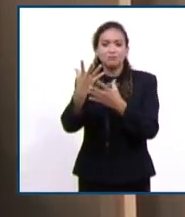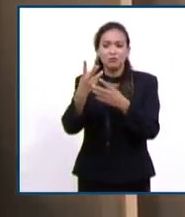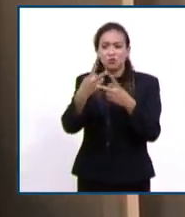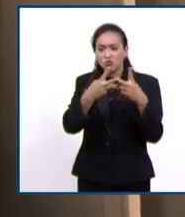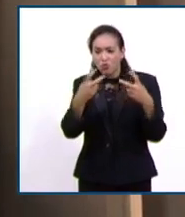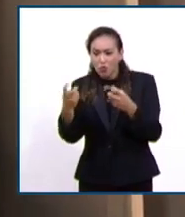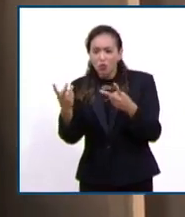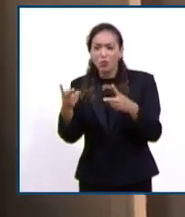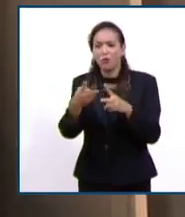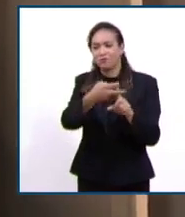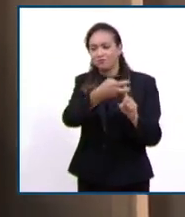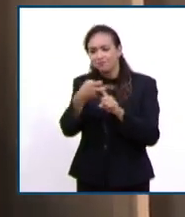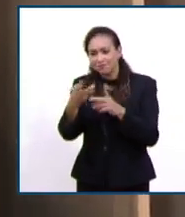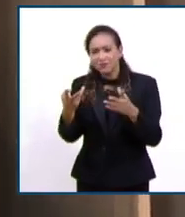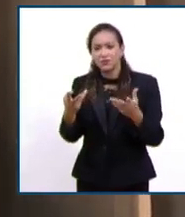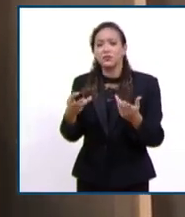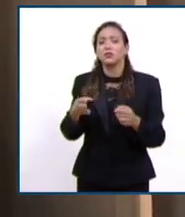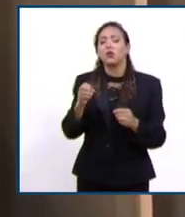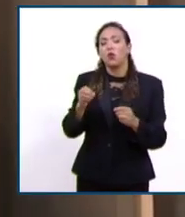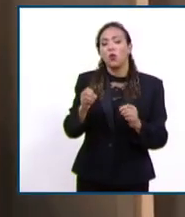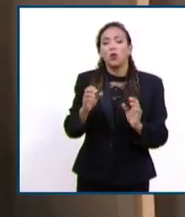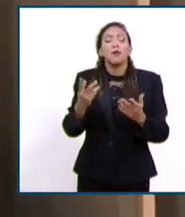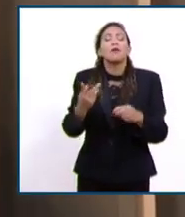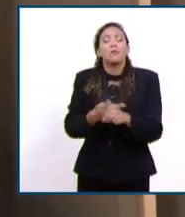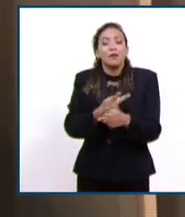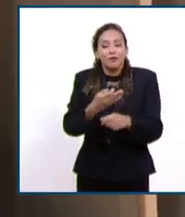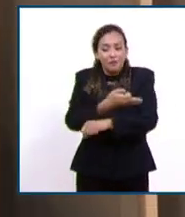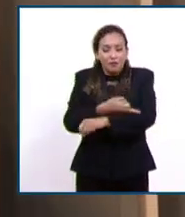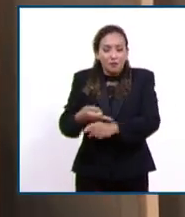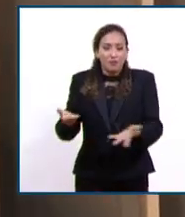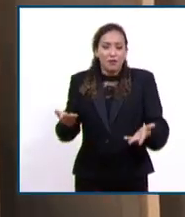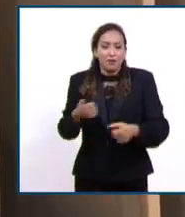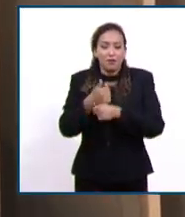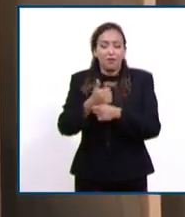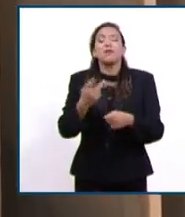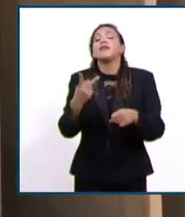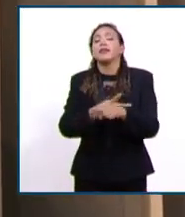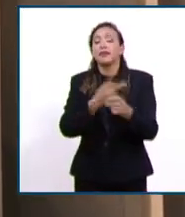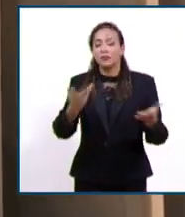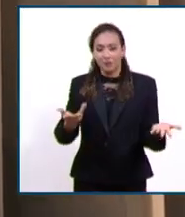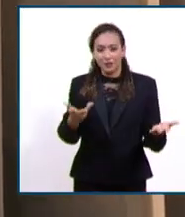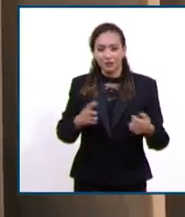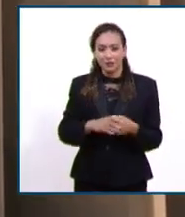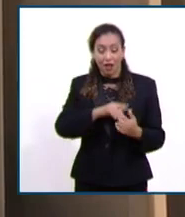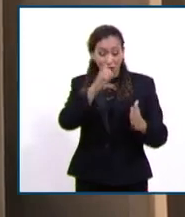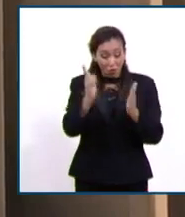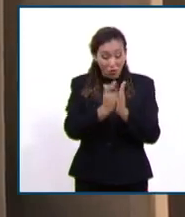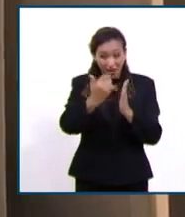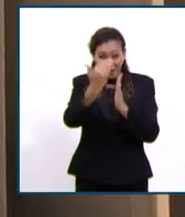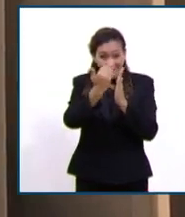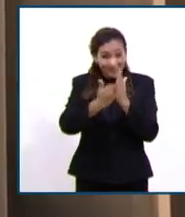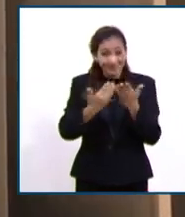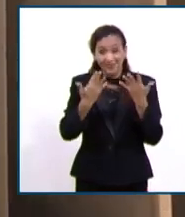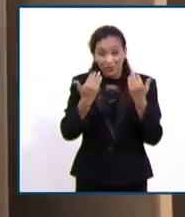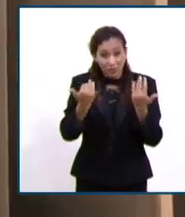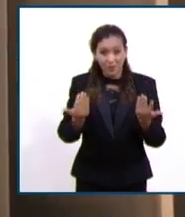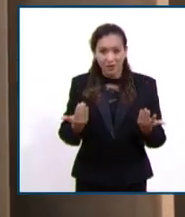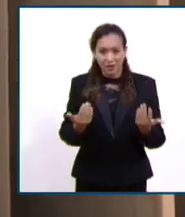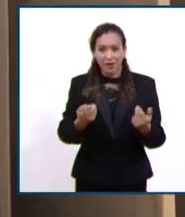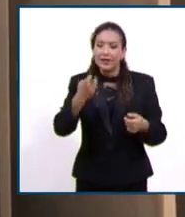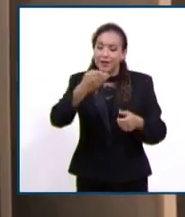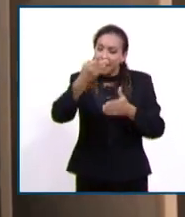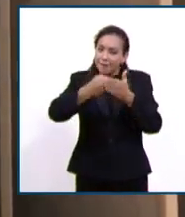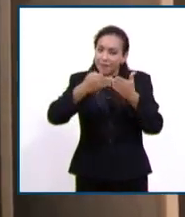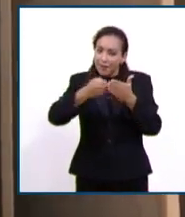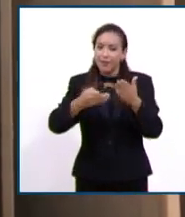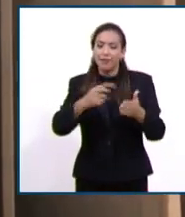desaparición forzada o por particulares. Entonces, ¿qué pasa? Que no había una legislación en estos estados. La